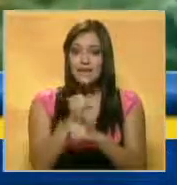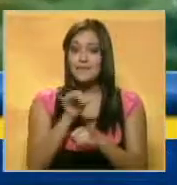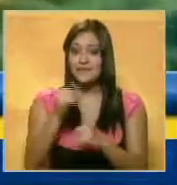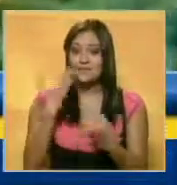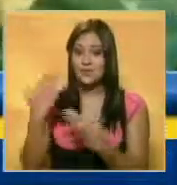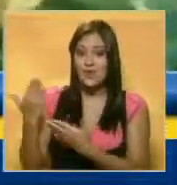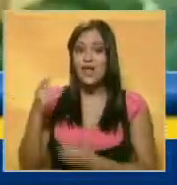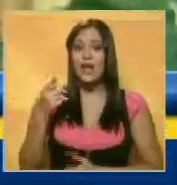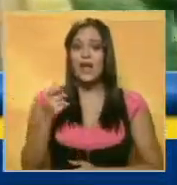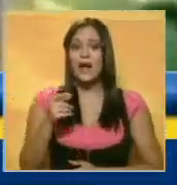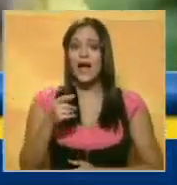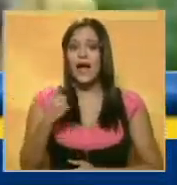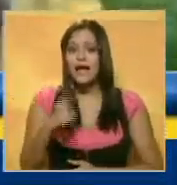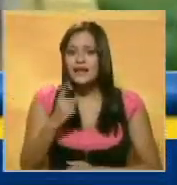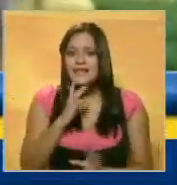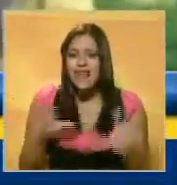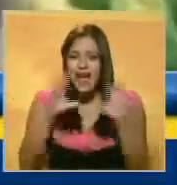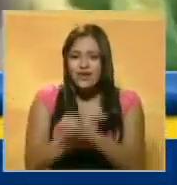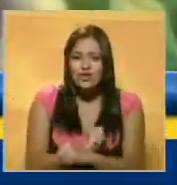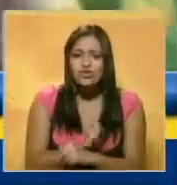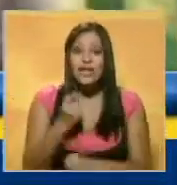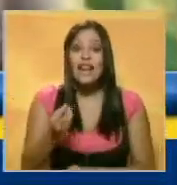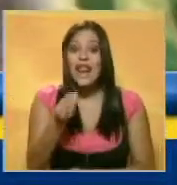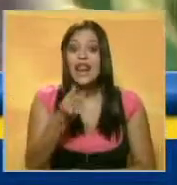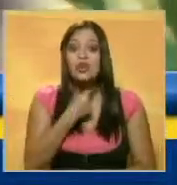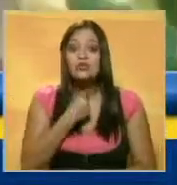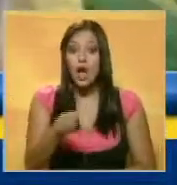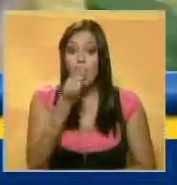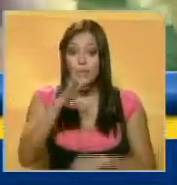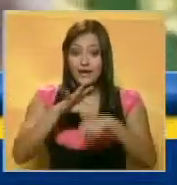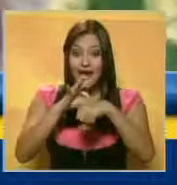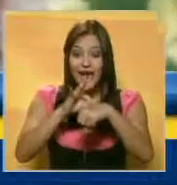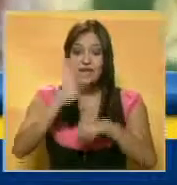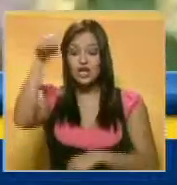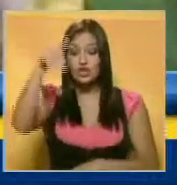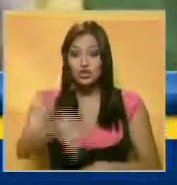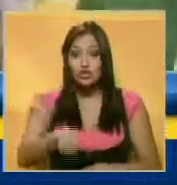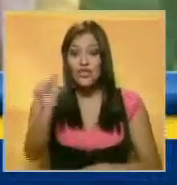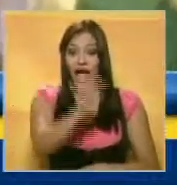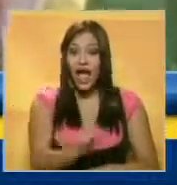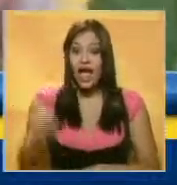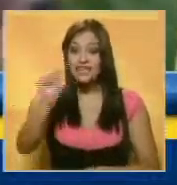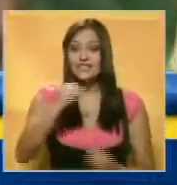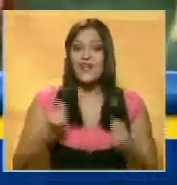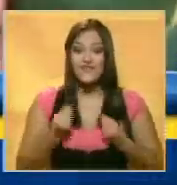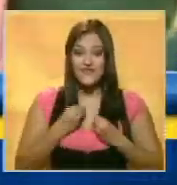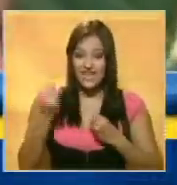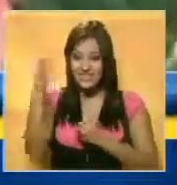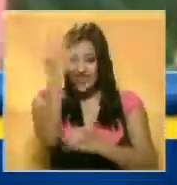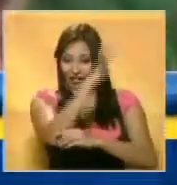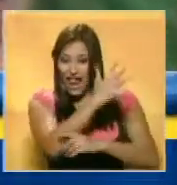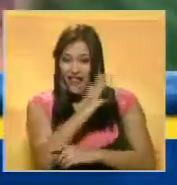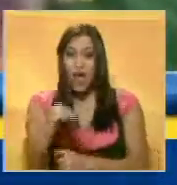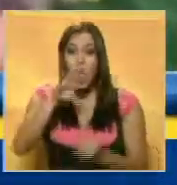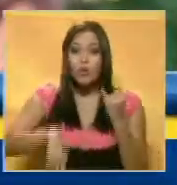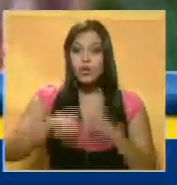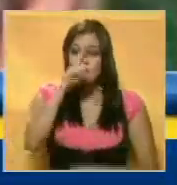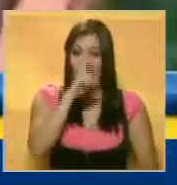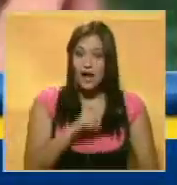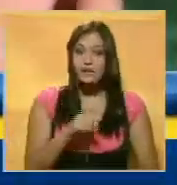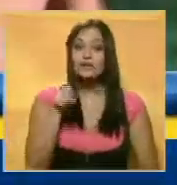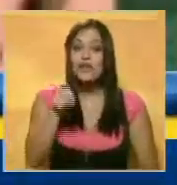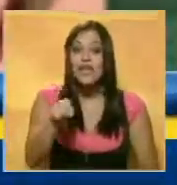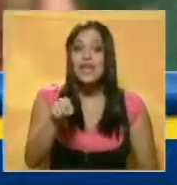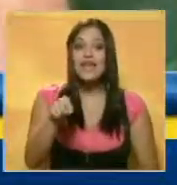loris una especie de primate nocturno y carnívoro originario del sur asiático que vive en la selva tropical en los últimos años se